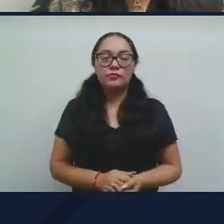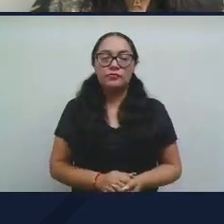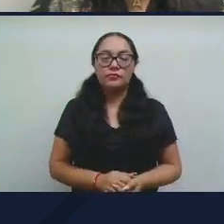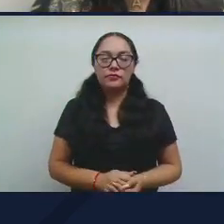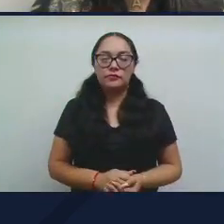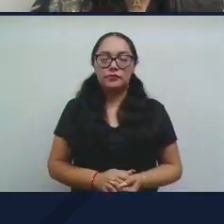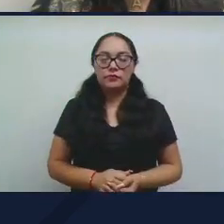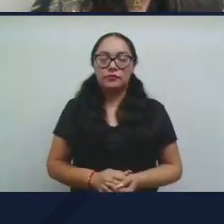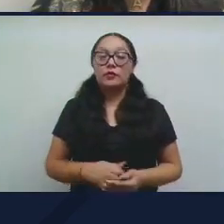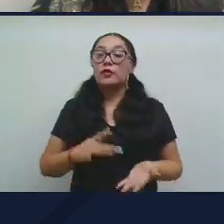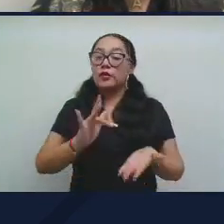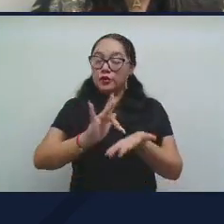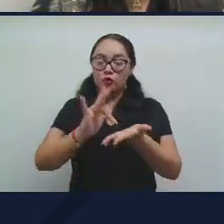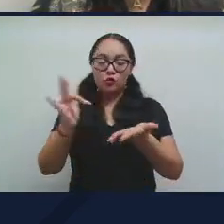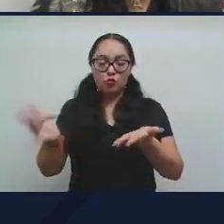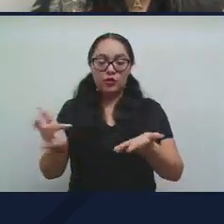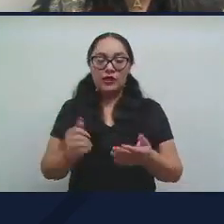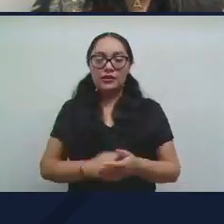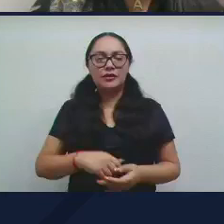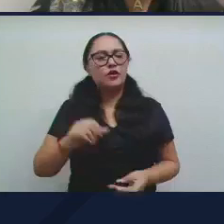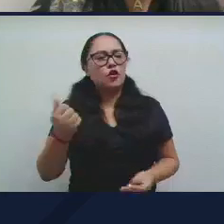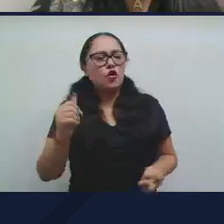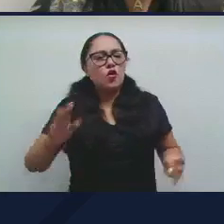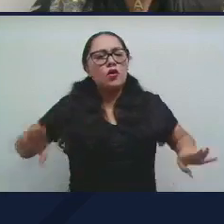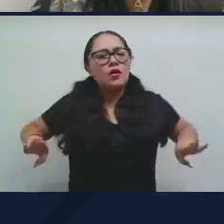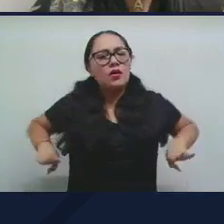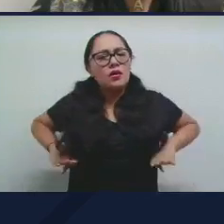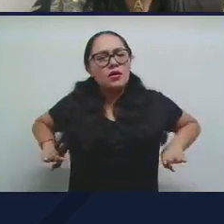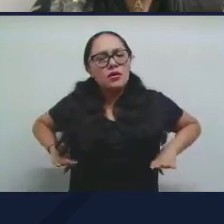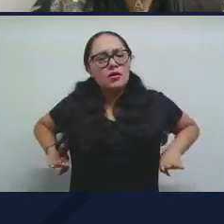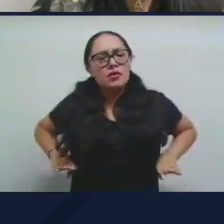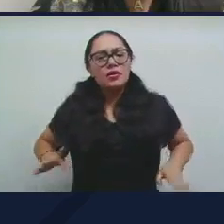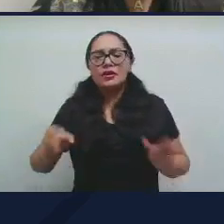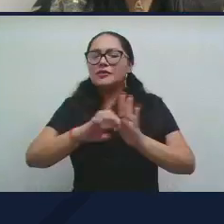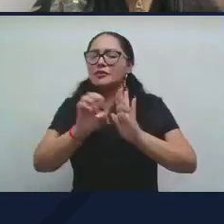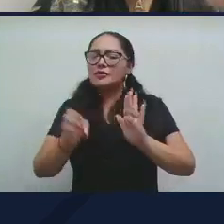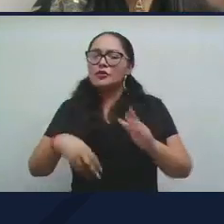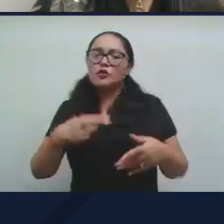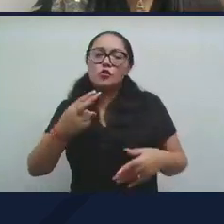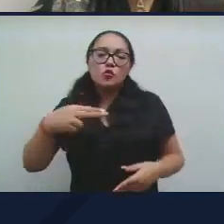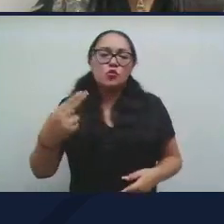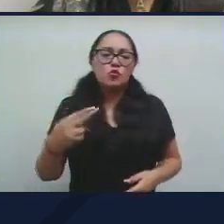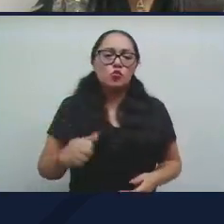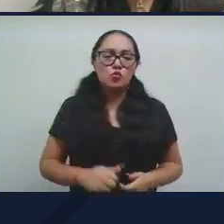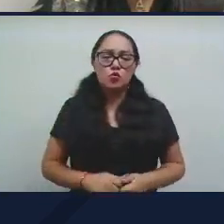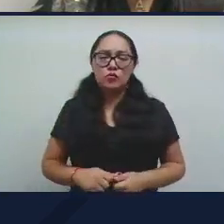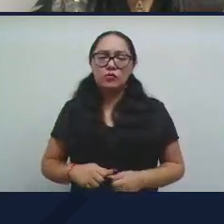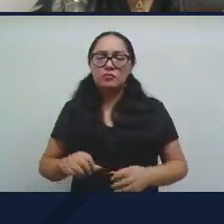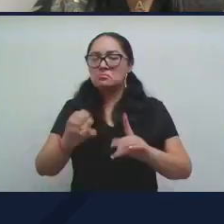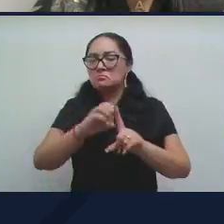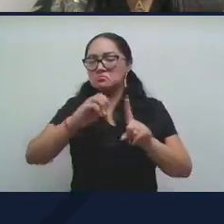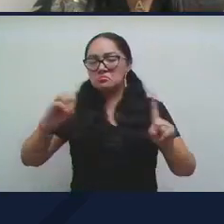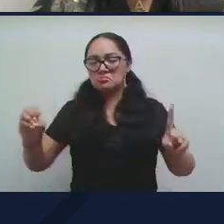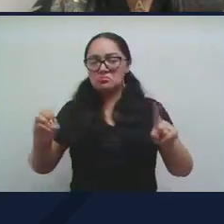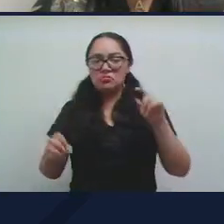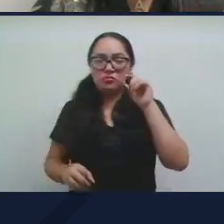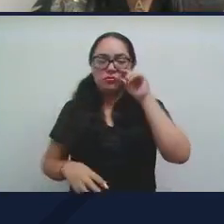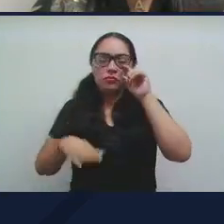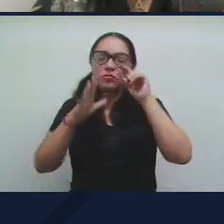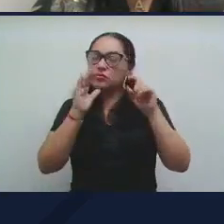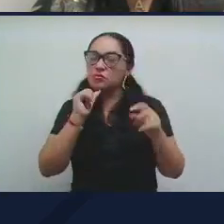momento, otra de las características, se pone firma, nombre completo. En caso de que la persona no pueda firmar, ¿puede ser con huella?